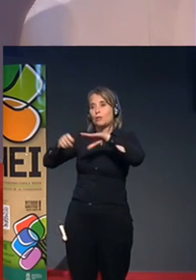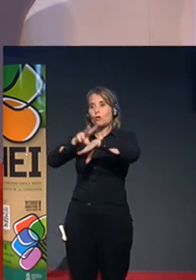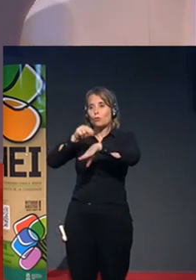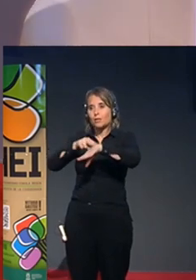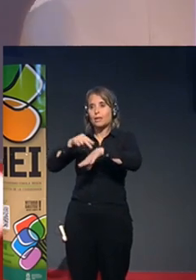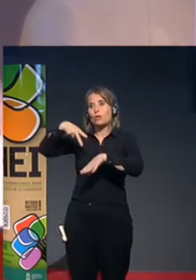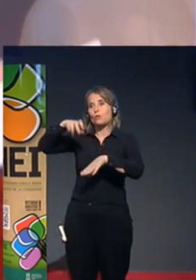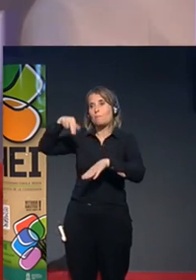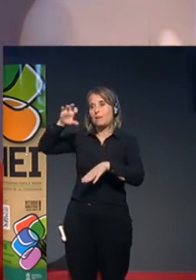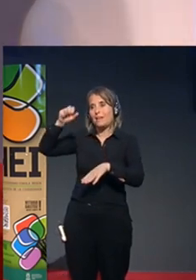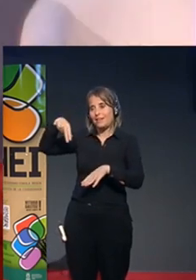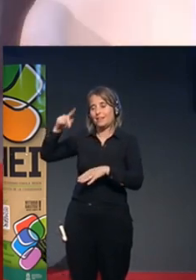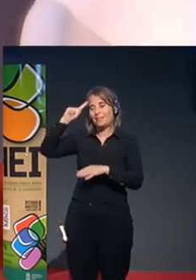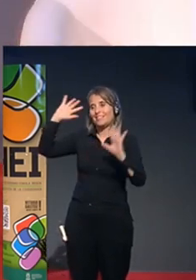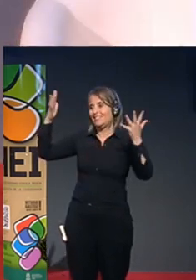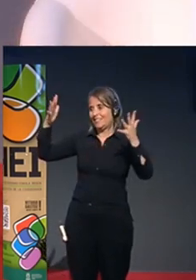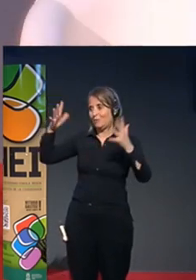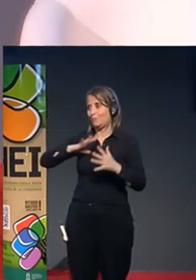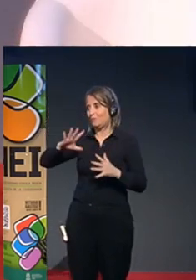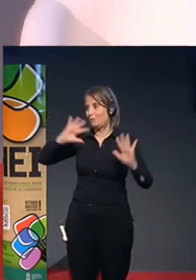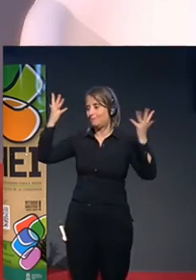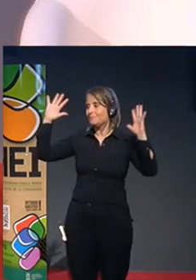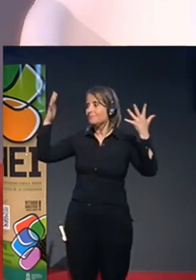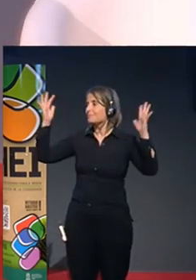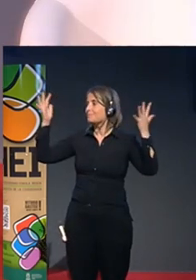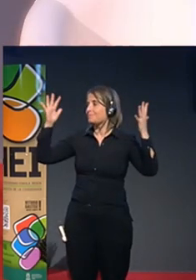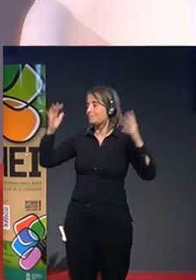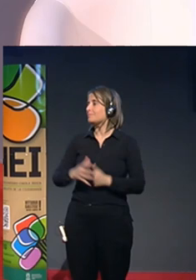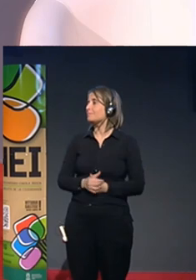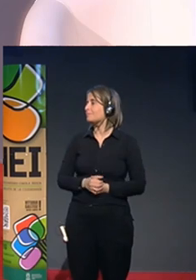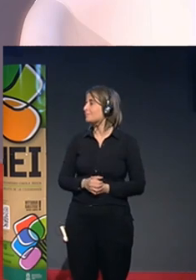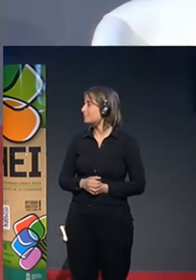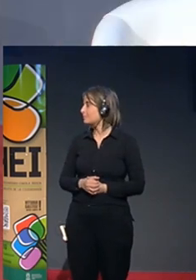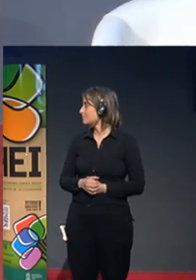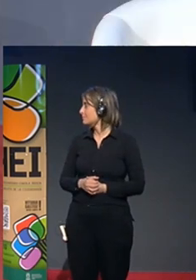participación ciudadana del ayuntamiento vitoria la concejala miren Fernández DEA Sur chedes